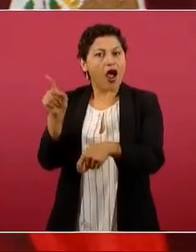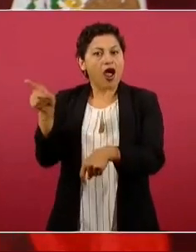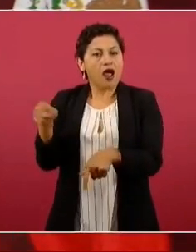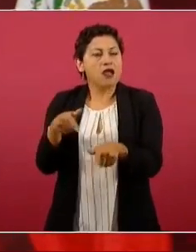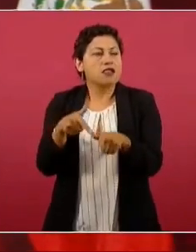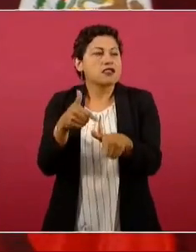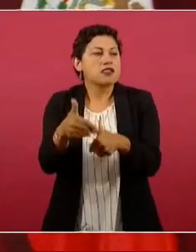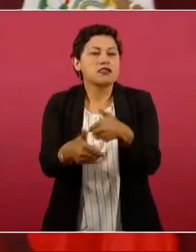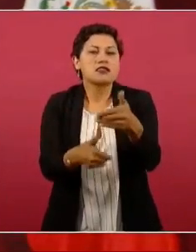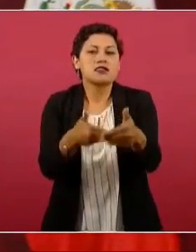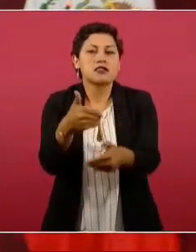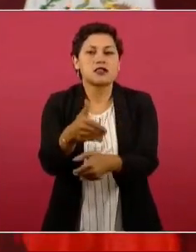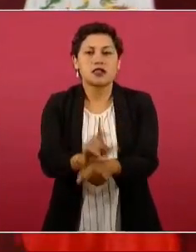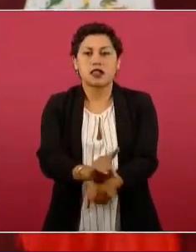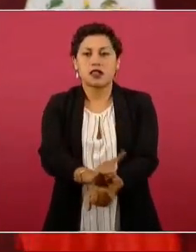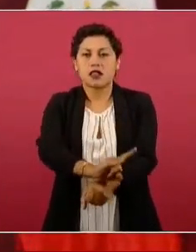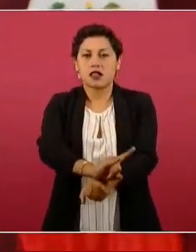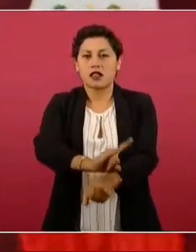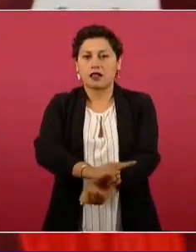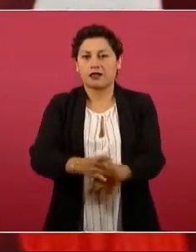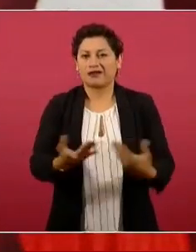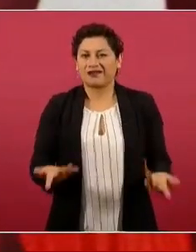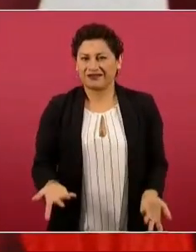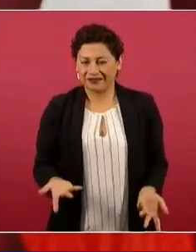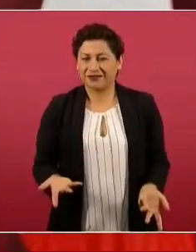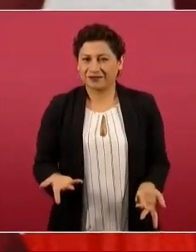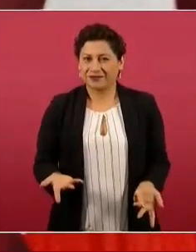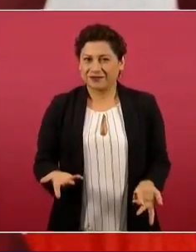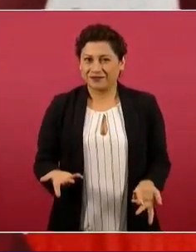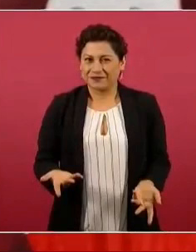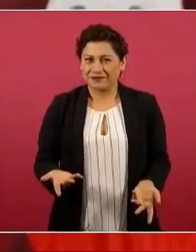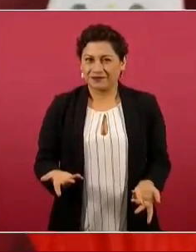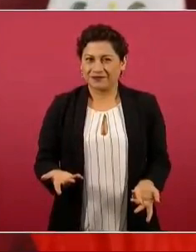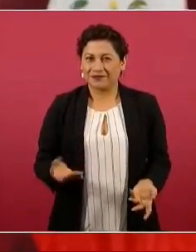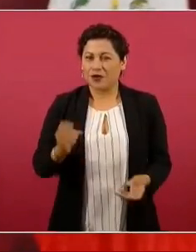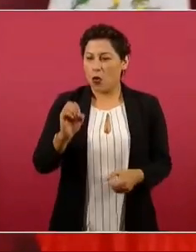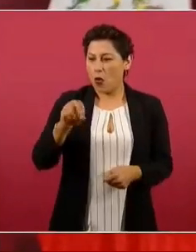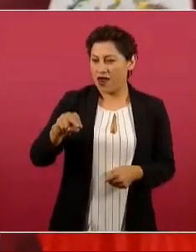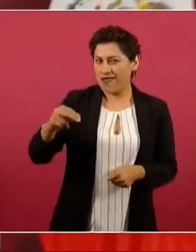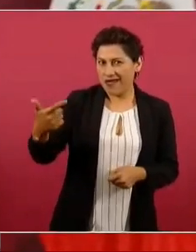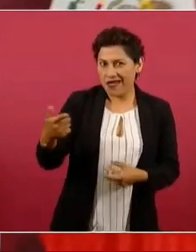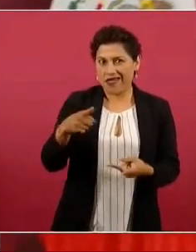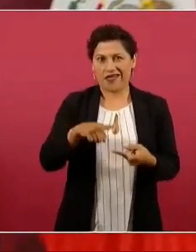Las organizaciones no gubernamentales, la llamada sociedad civil.